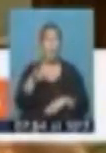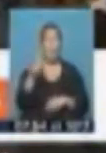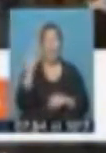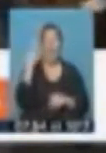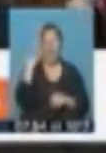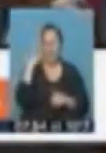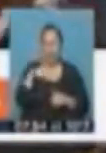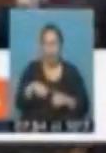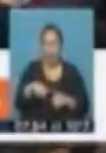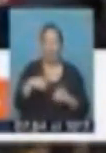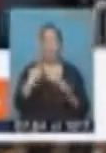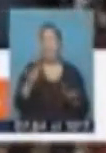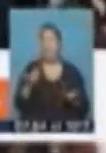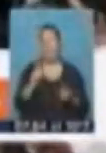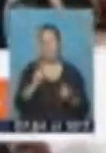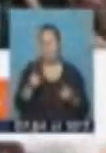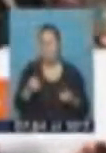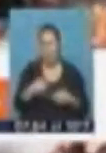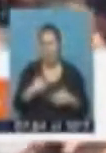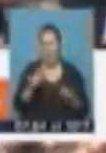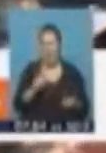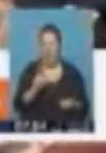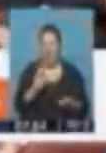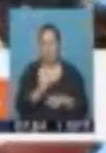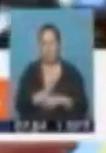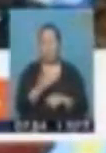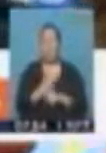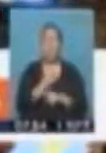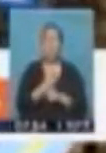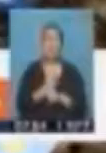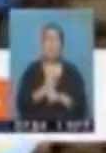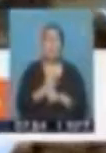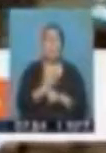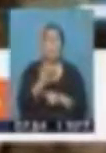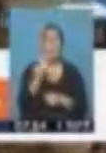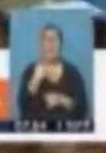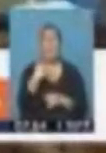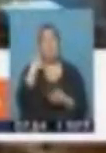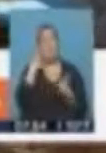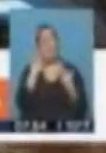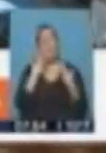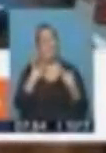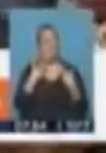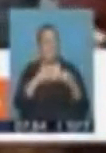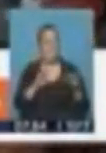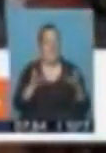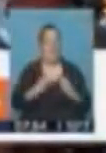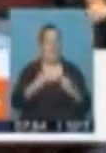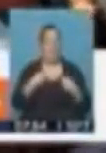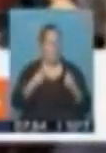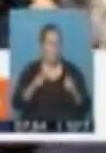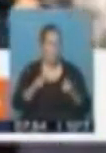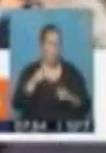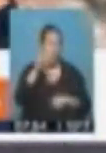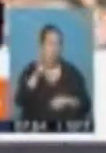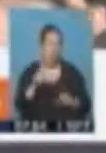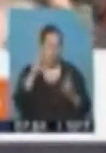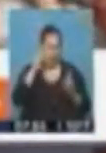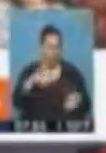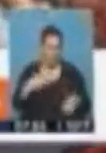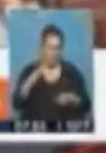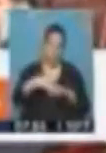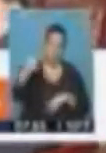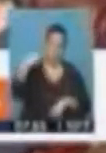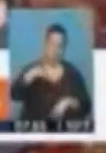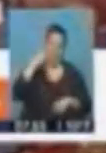o de hoy, entonces bueno, ni siquiera había oportunidad de pedir una opinión de defensa porque el funcionario ni siquiera sabía que lo